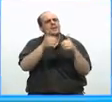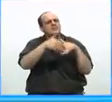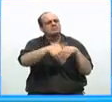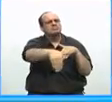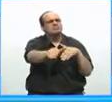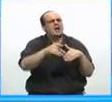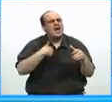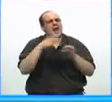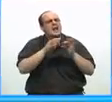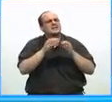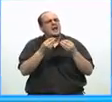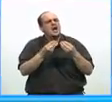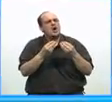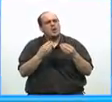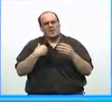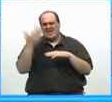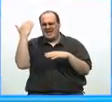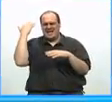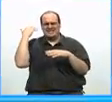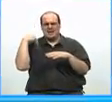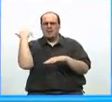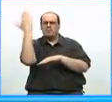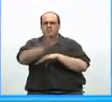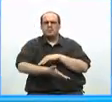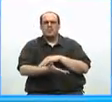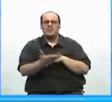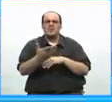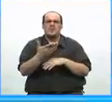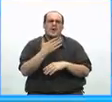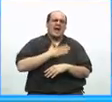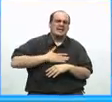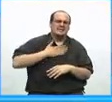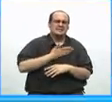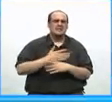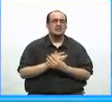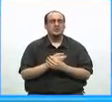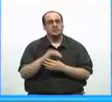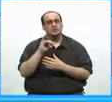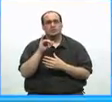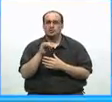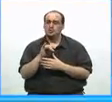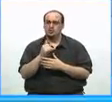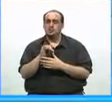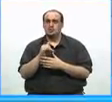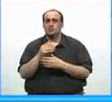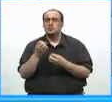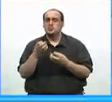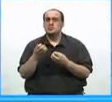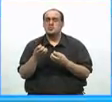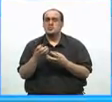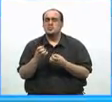dejó lo que fue En definitiva la victoria el otro día trabajó anante argentinos Sí nada bien me parece